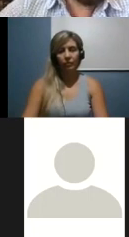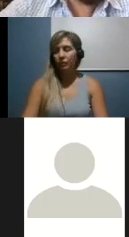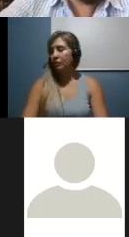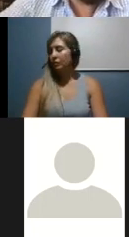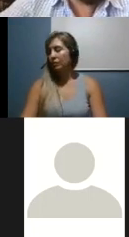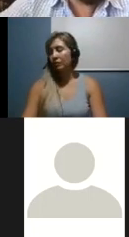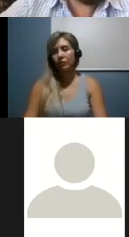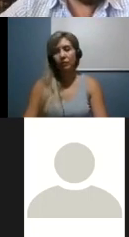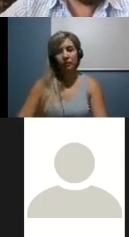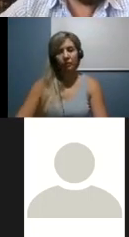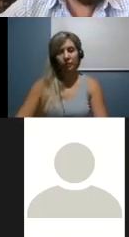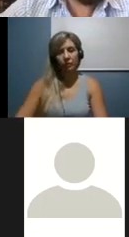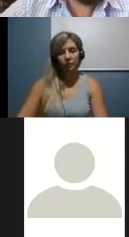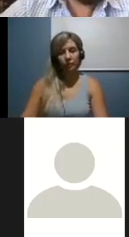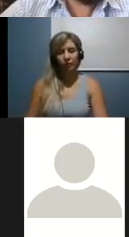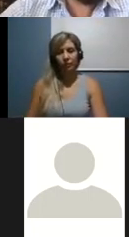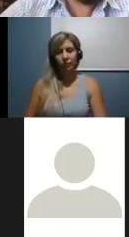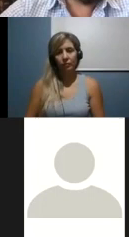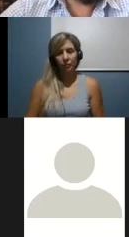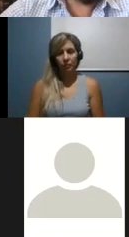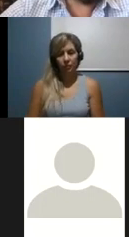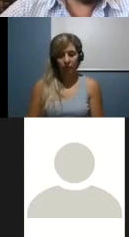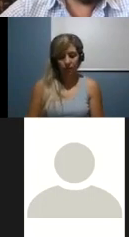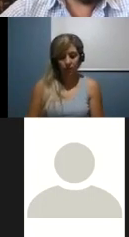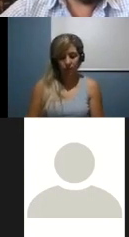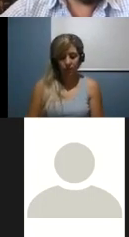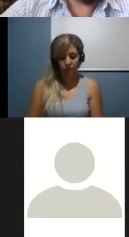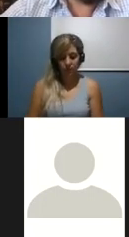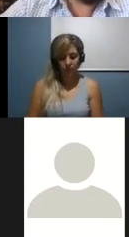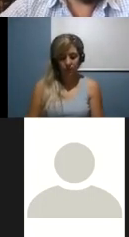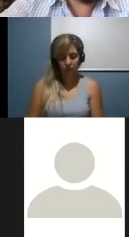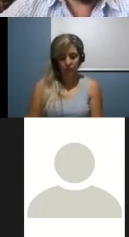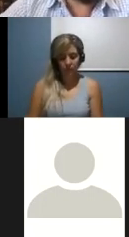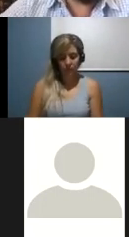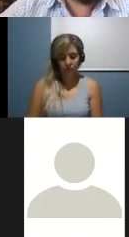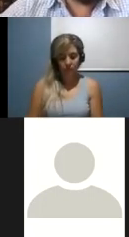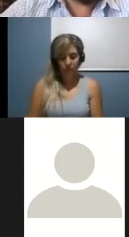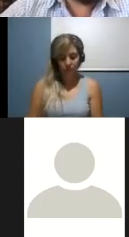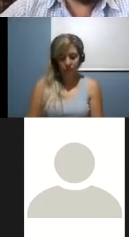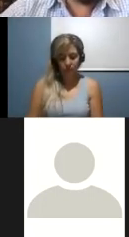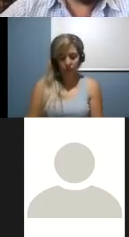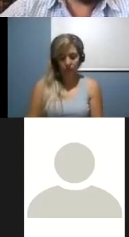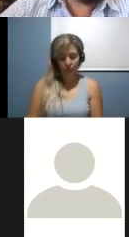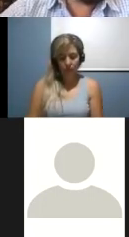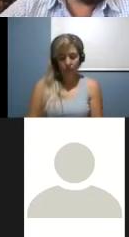procesos de reingeniería de equipos, de personas, han sucedido en lo que va de este año?